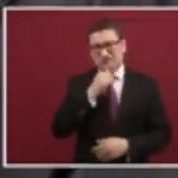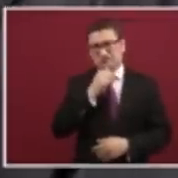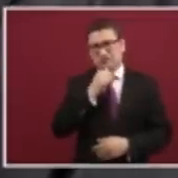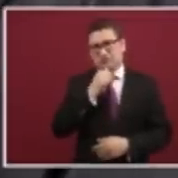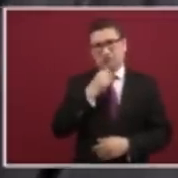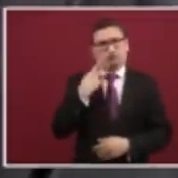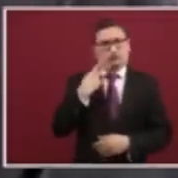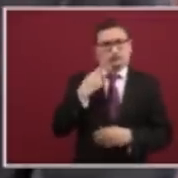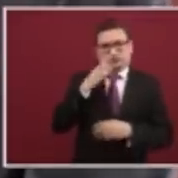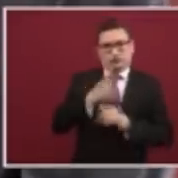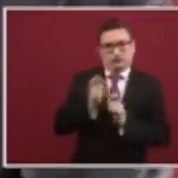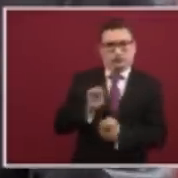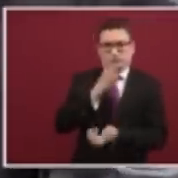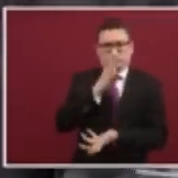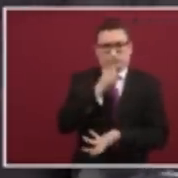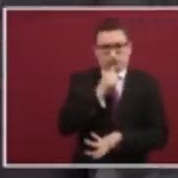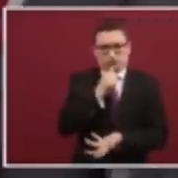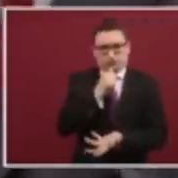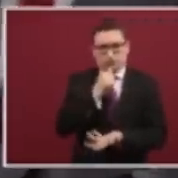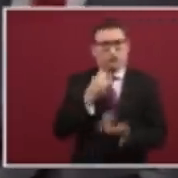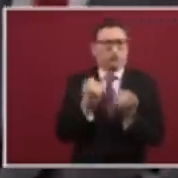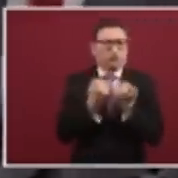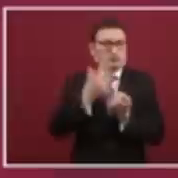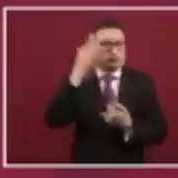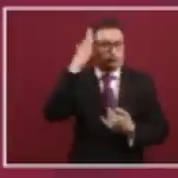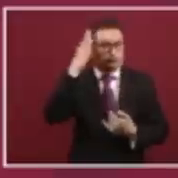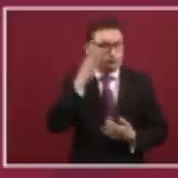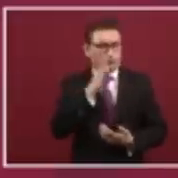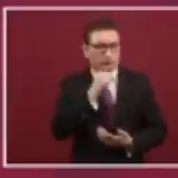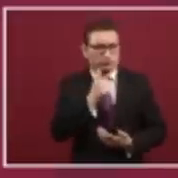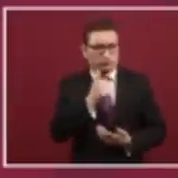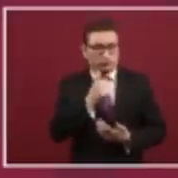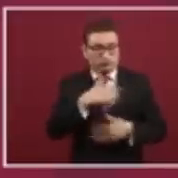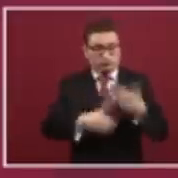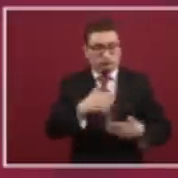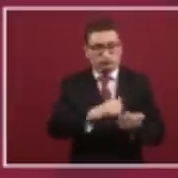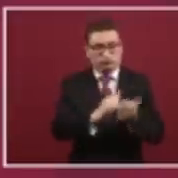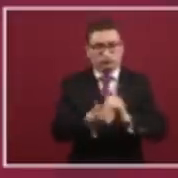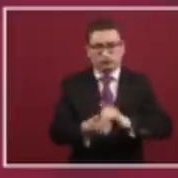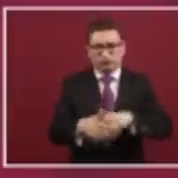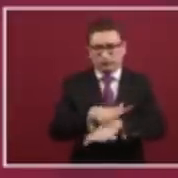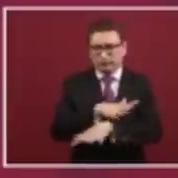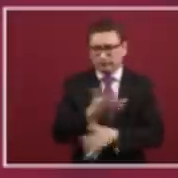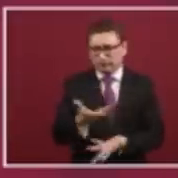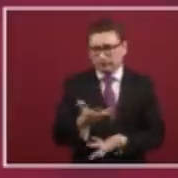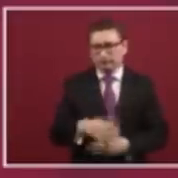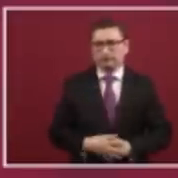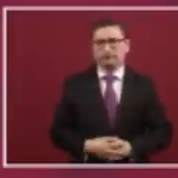y no se puede encabezar una transformación, un cambio.